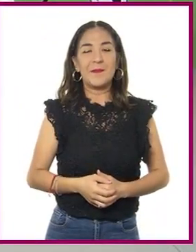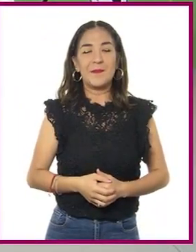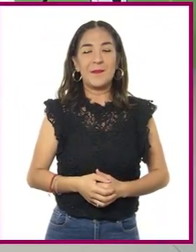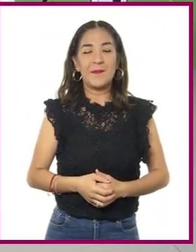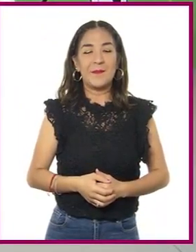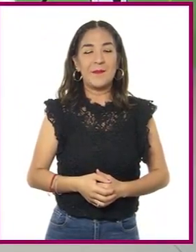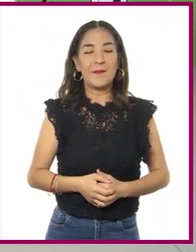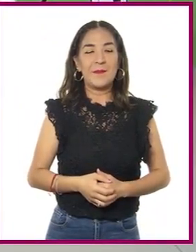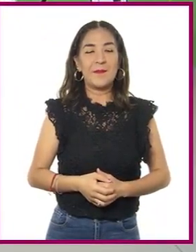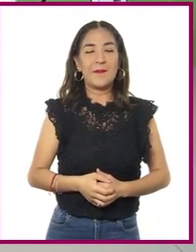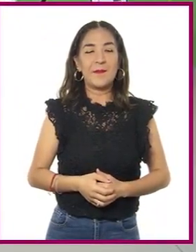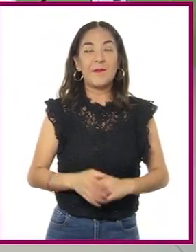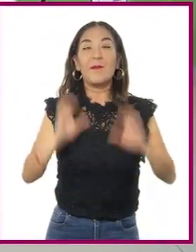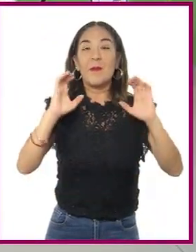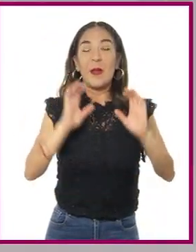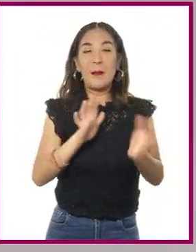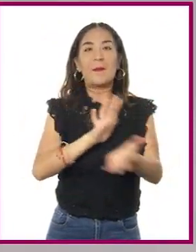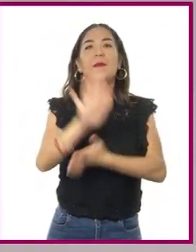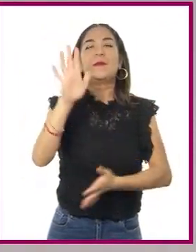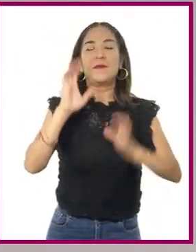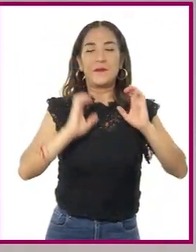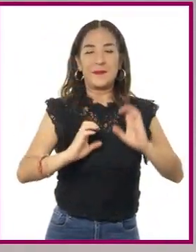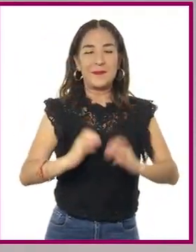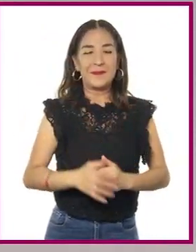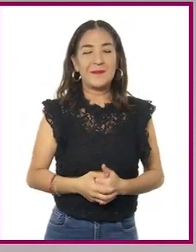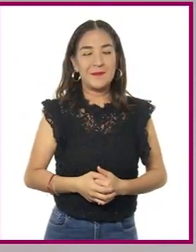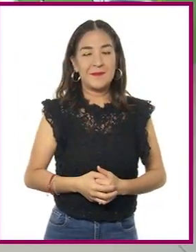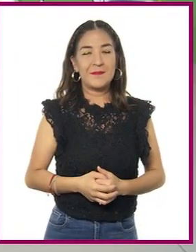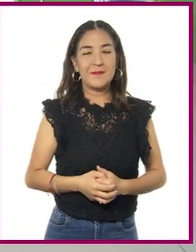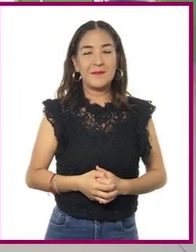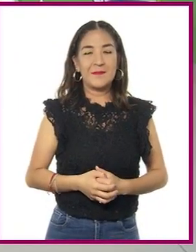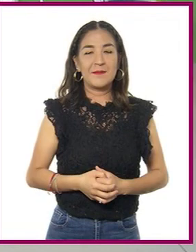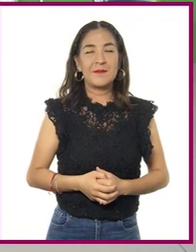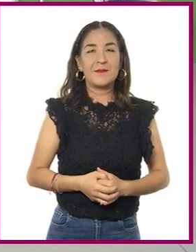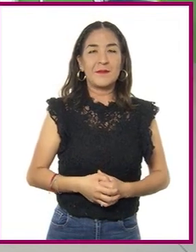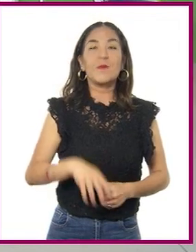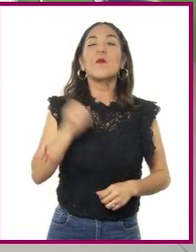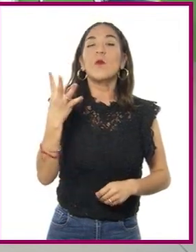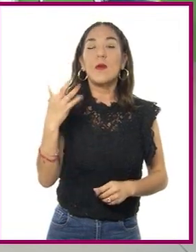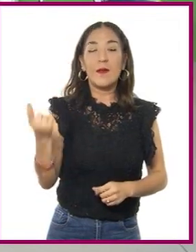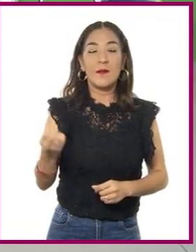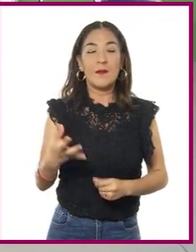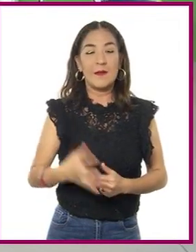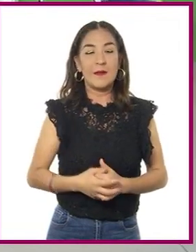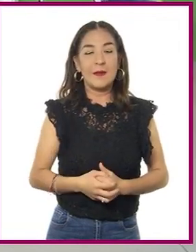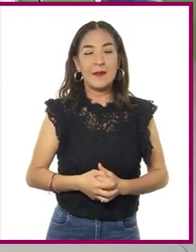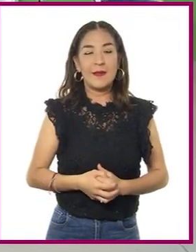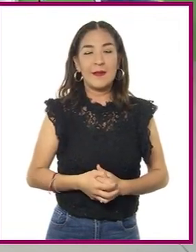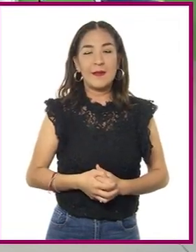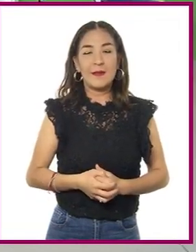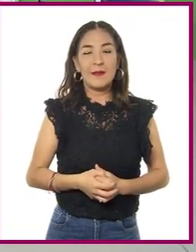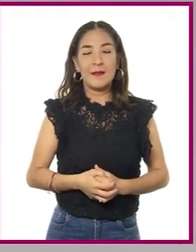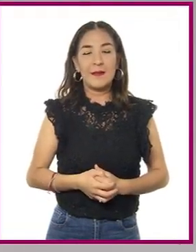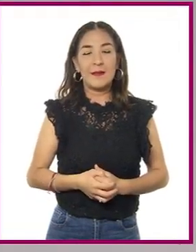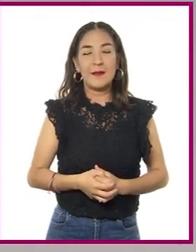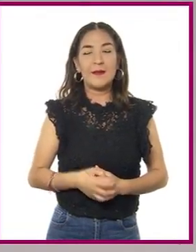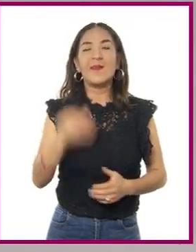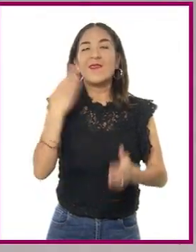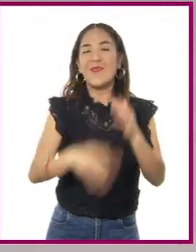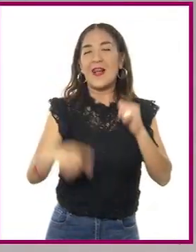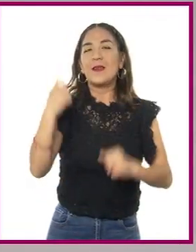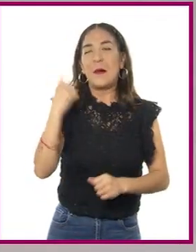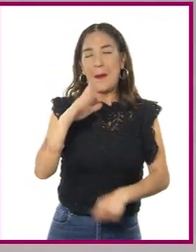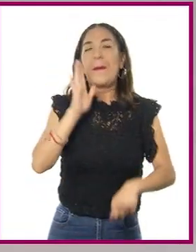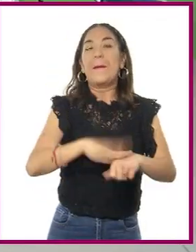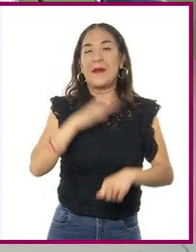al no, no se vayan a tropezar, ¿vale? No se vayan a resbalar. Bien, ¿cuántos llevan? Me falta una. Un poquito